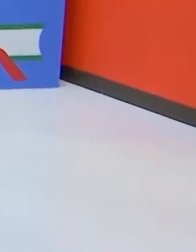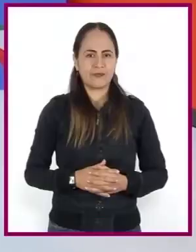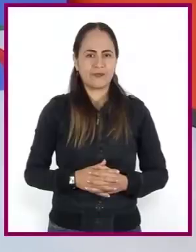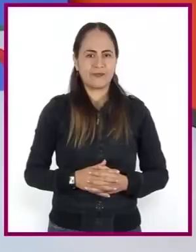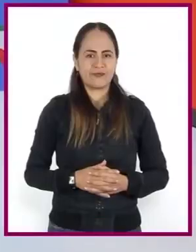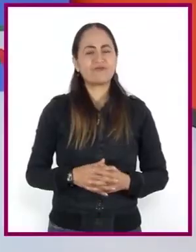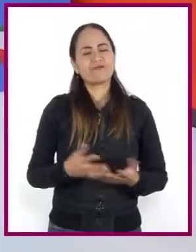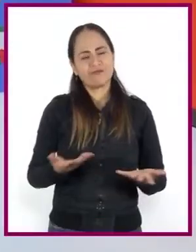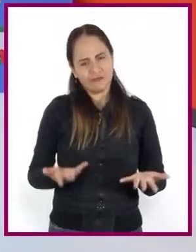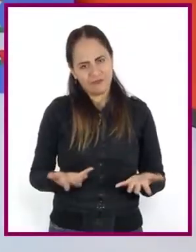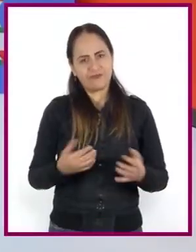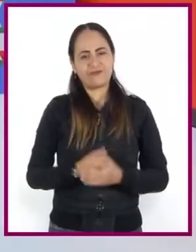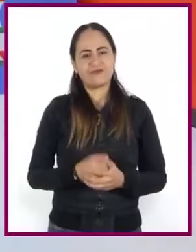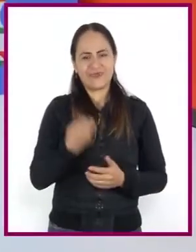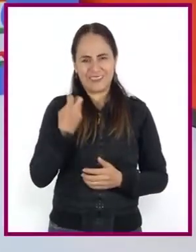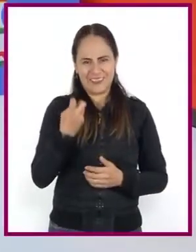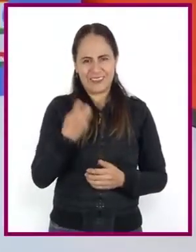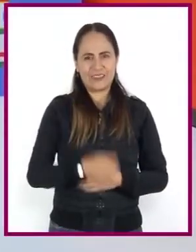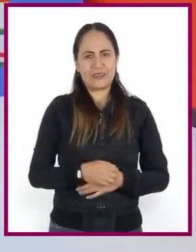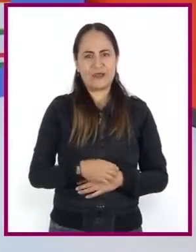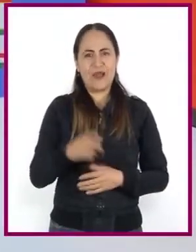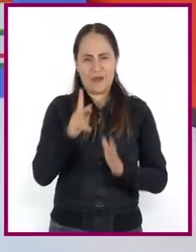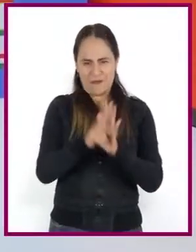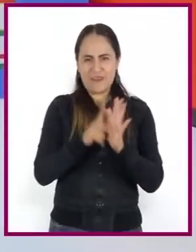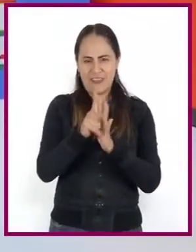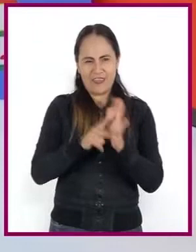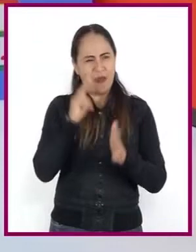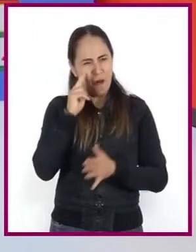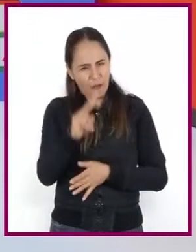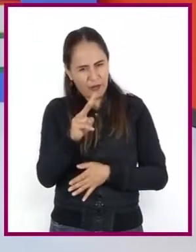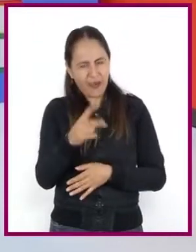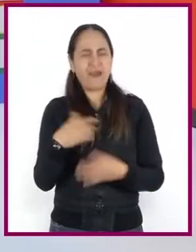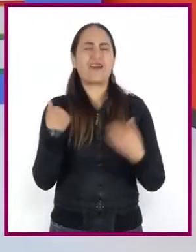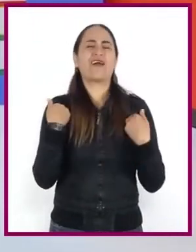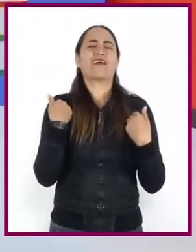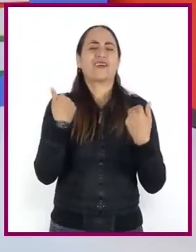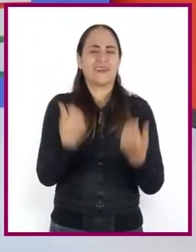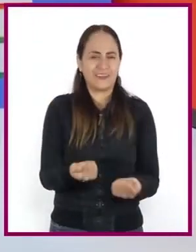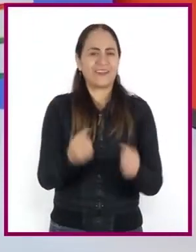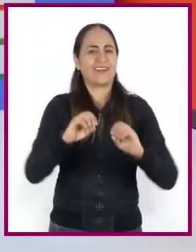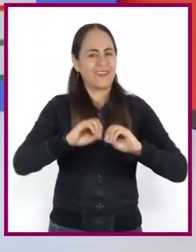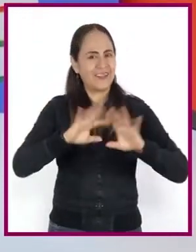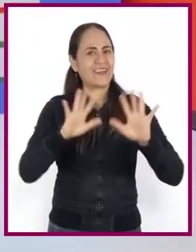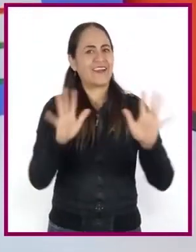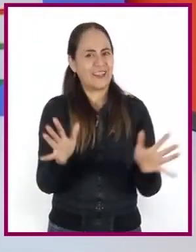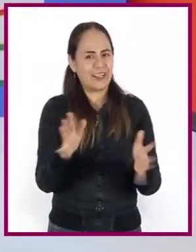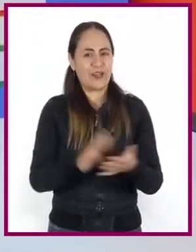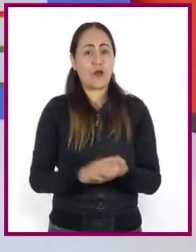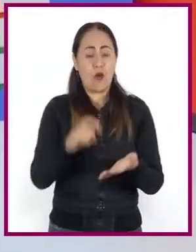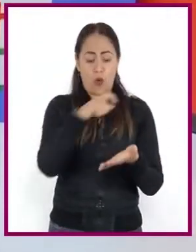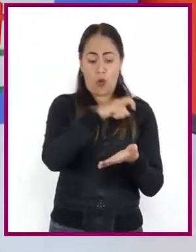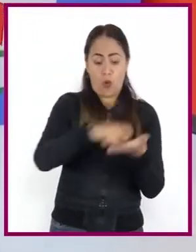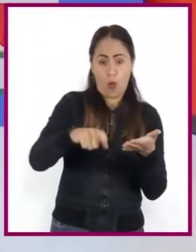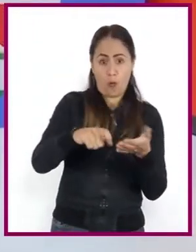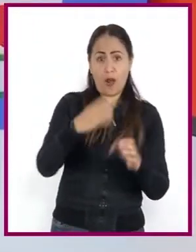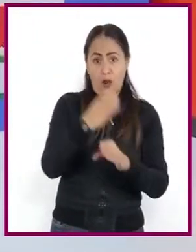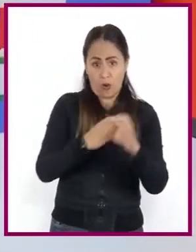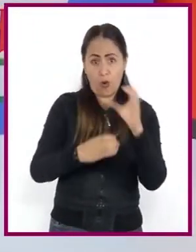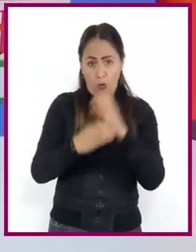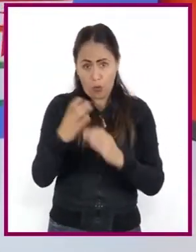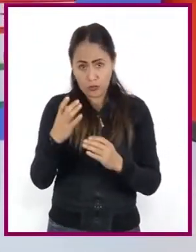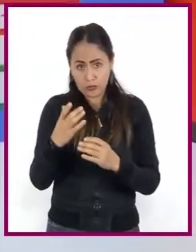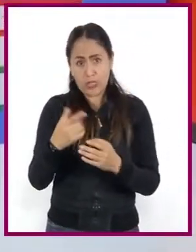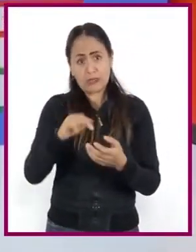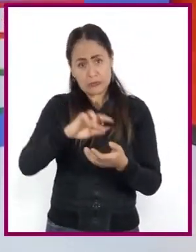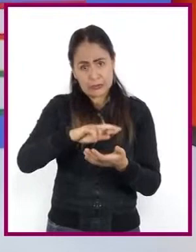Ahora sí, profesora, con el apoyo de esta cápsula puedo decirle con más claridad que con la compra de artículos en casa se obtiene